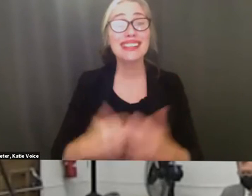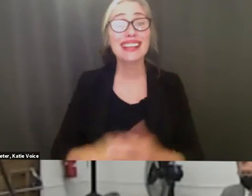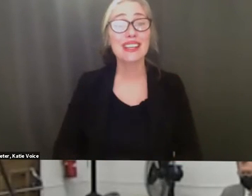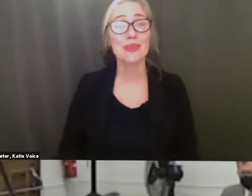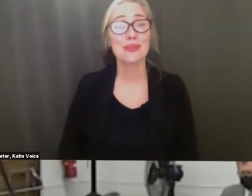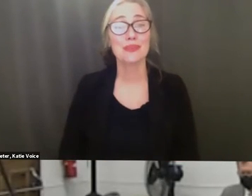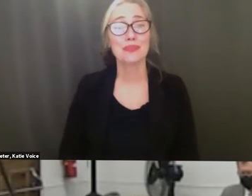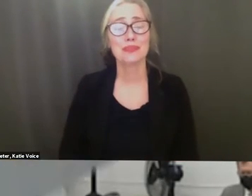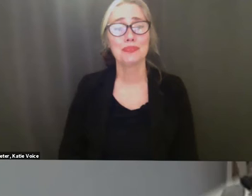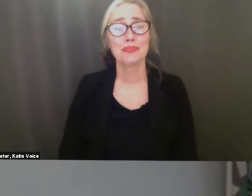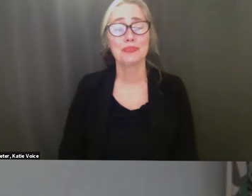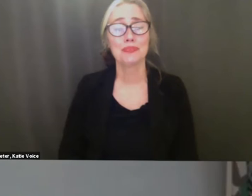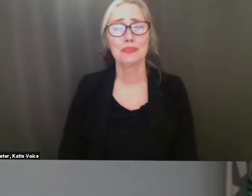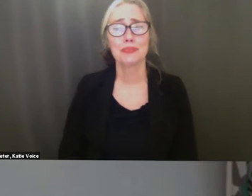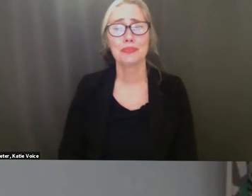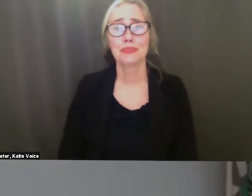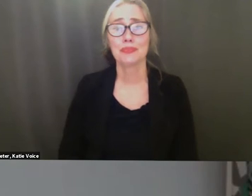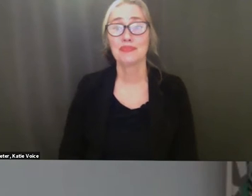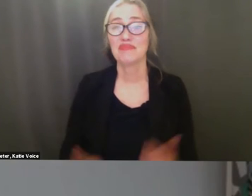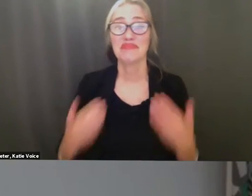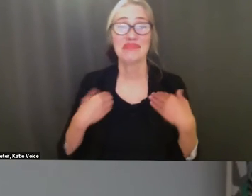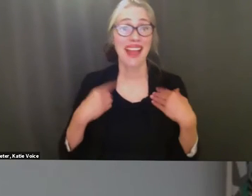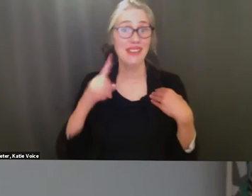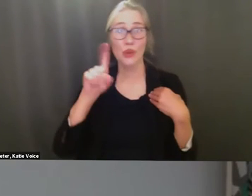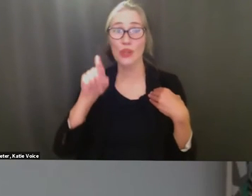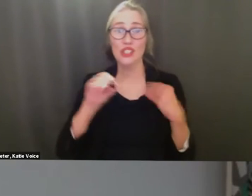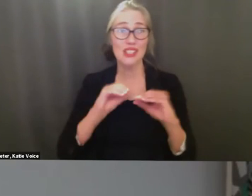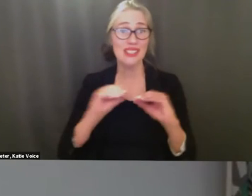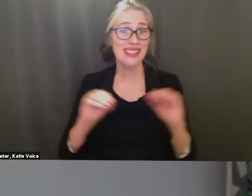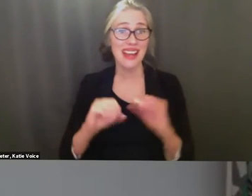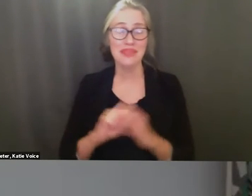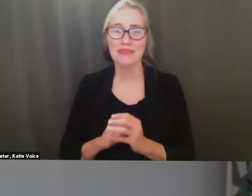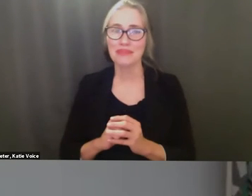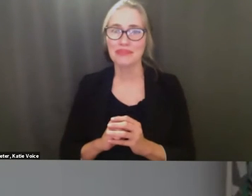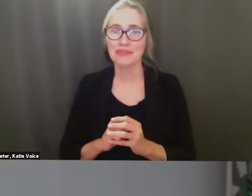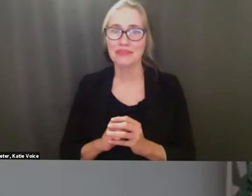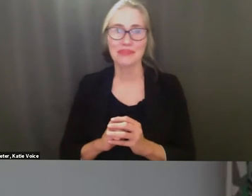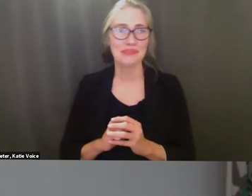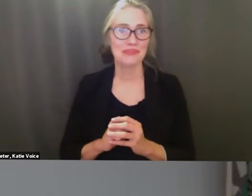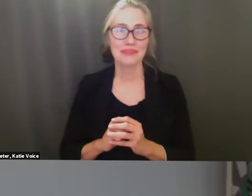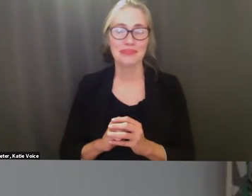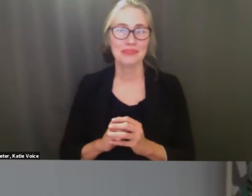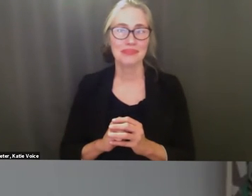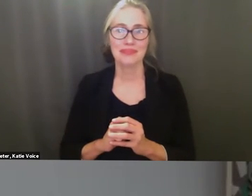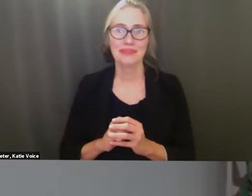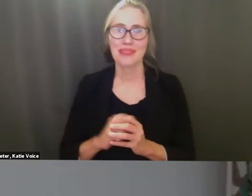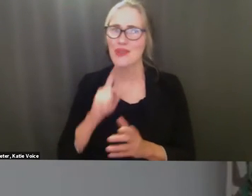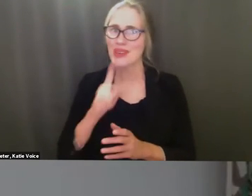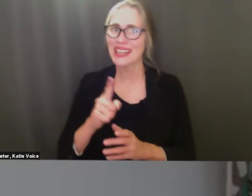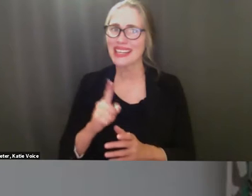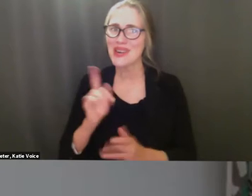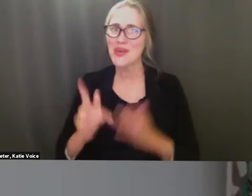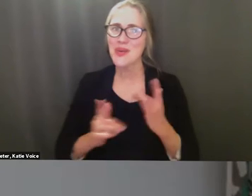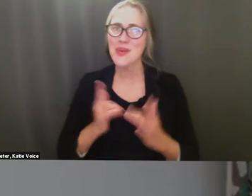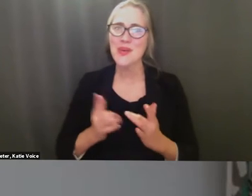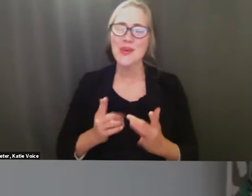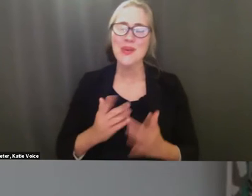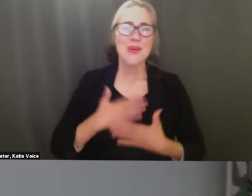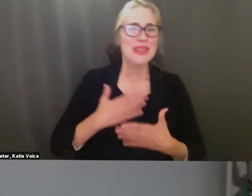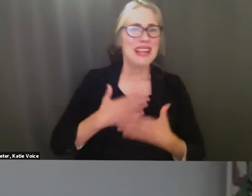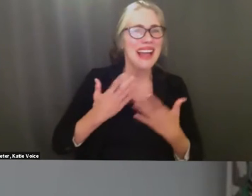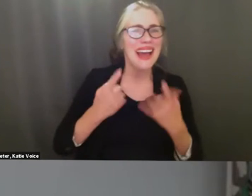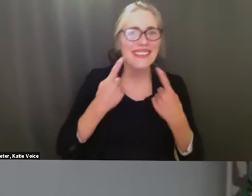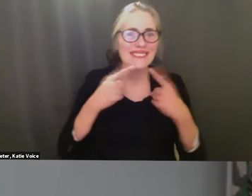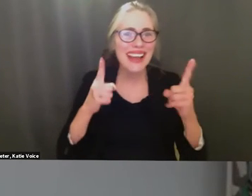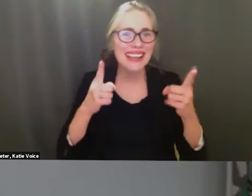No tengo preguntas, no tengo nada más que un gran entusiasmo de que esto finalmente esté sucediendo. Miembros